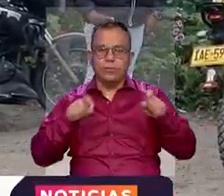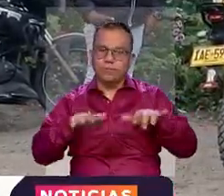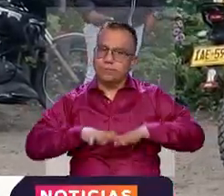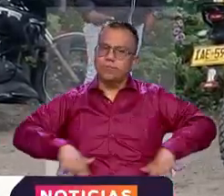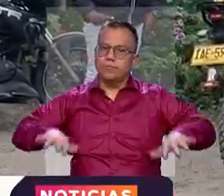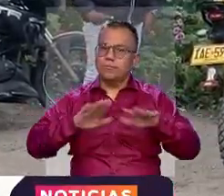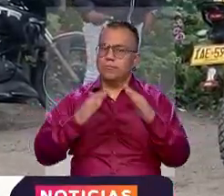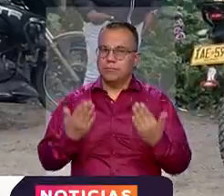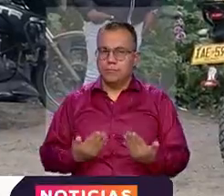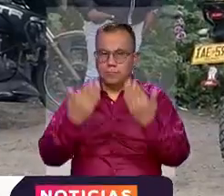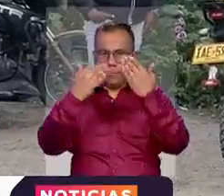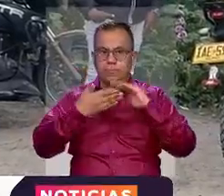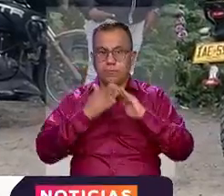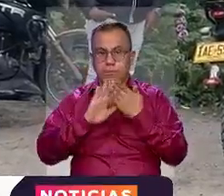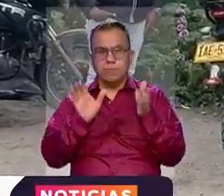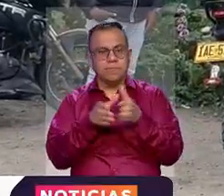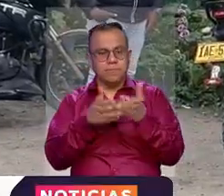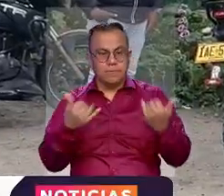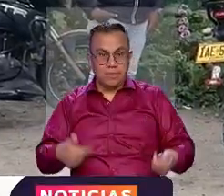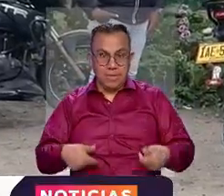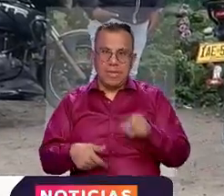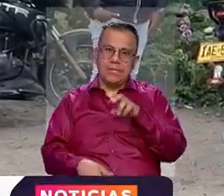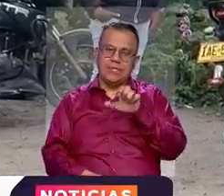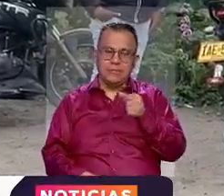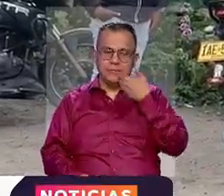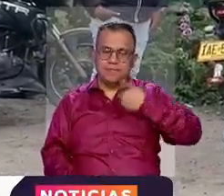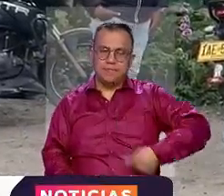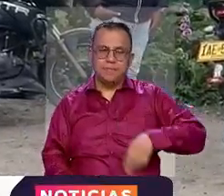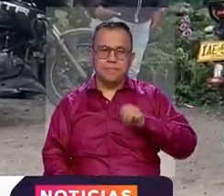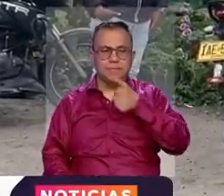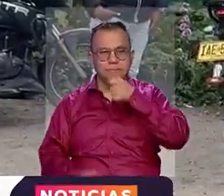un espacio que beneficie a toda la comunidad. Desde La Estancia, Alexander Vera, Noticias Capital.